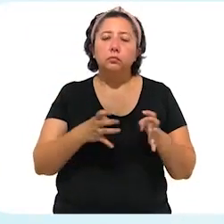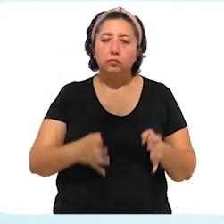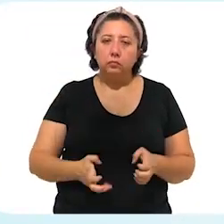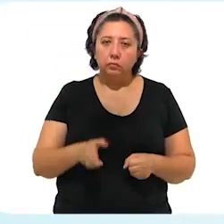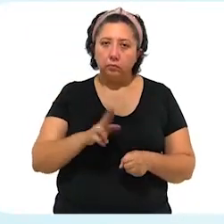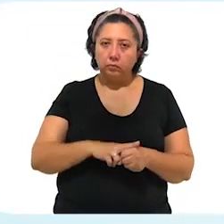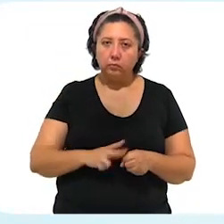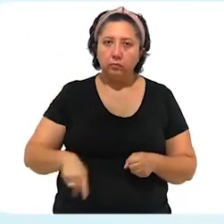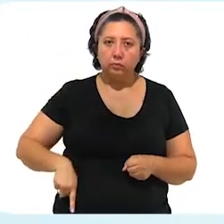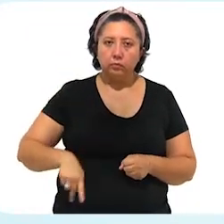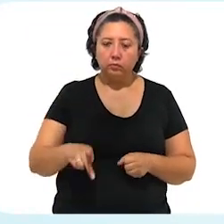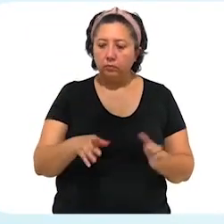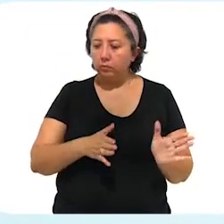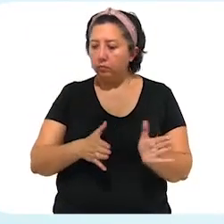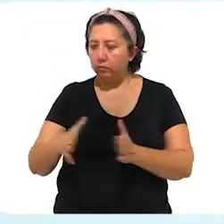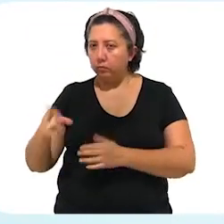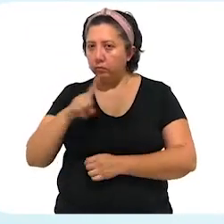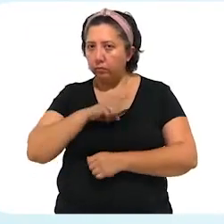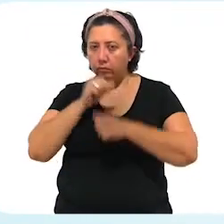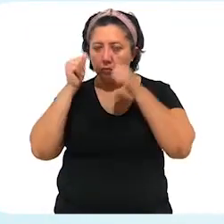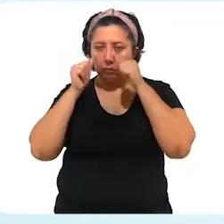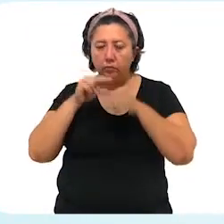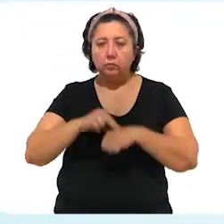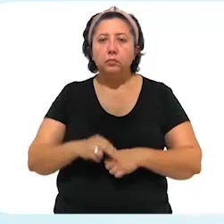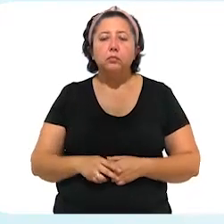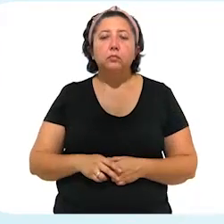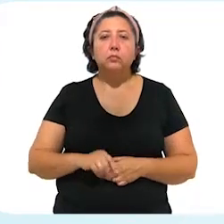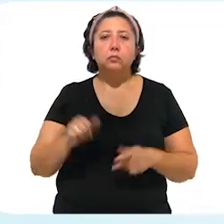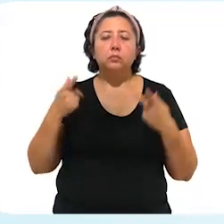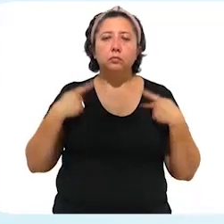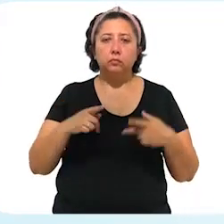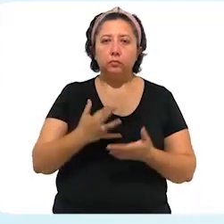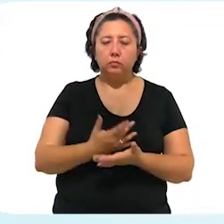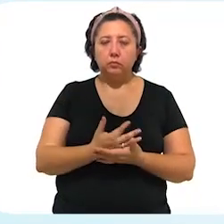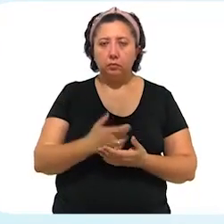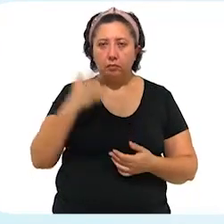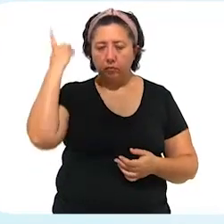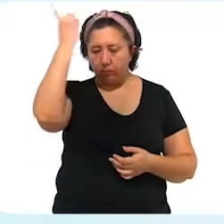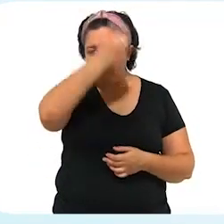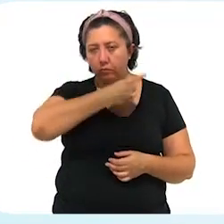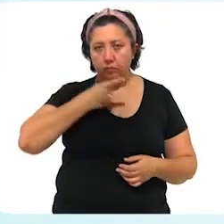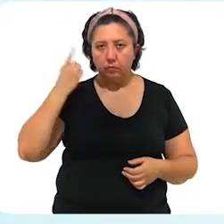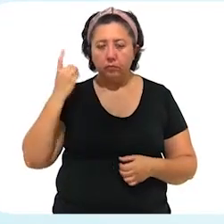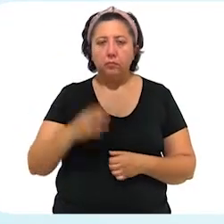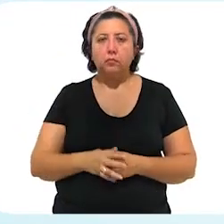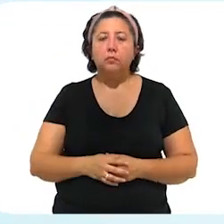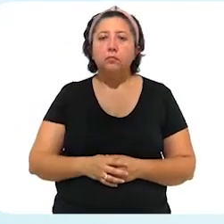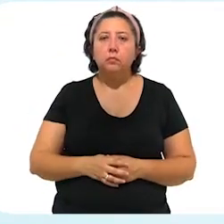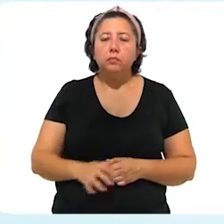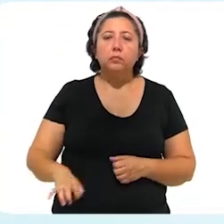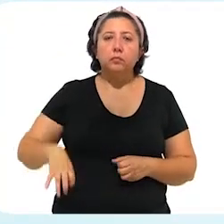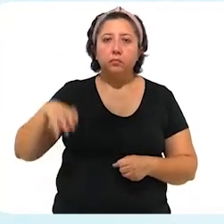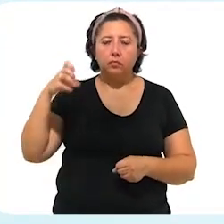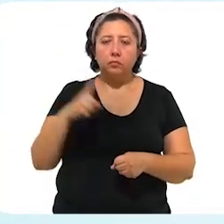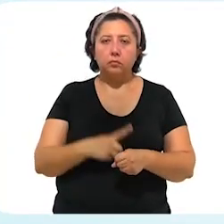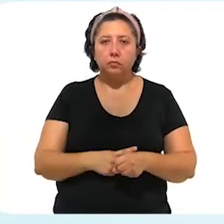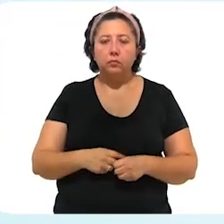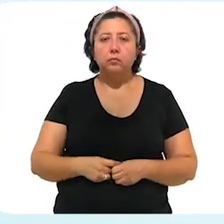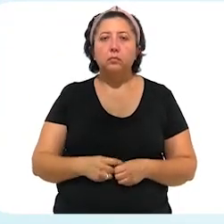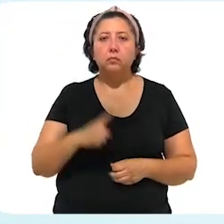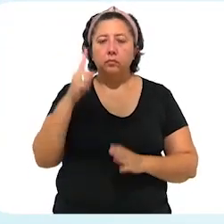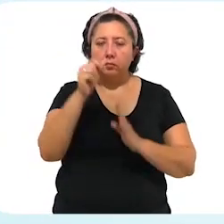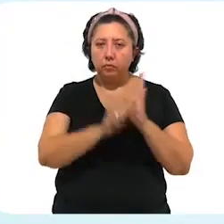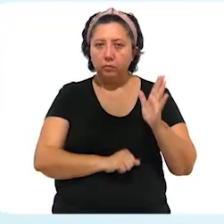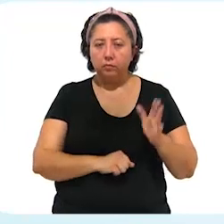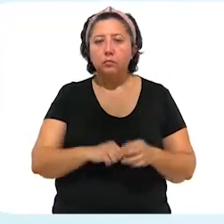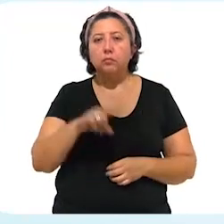positivos están en hospitales públicos y en aislamiento total. Hay otros pacientes a la espera de diagnóstico. El rango de edad de los